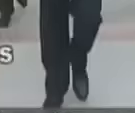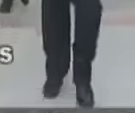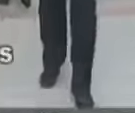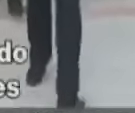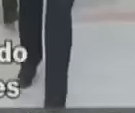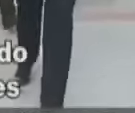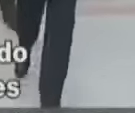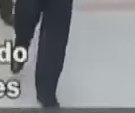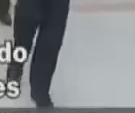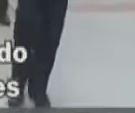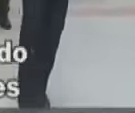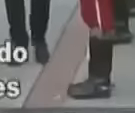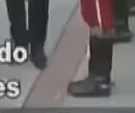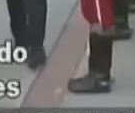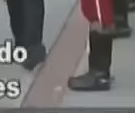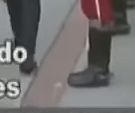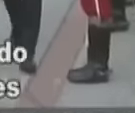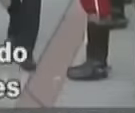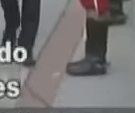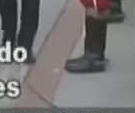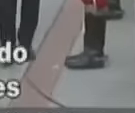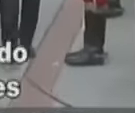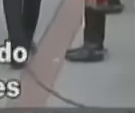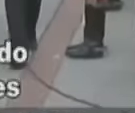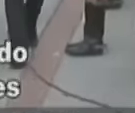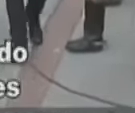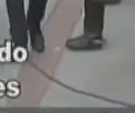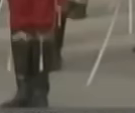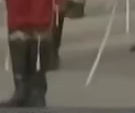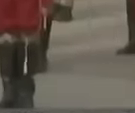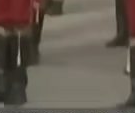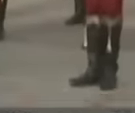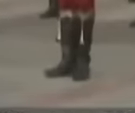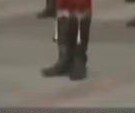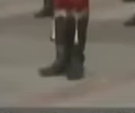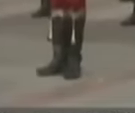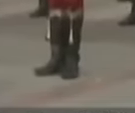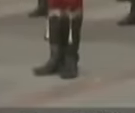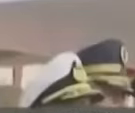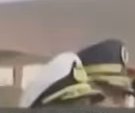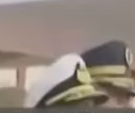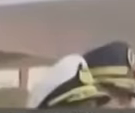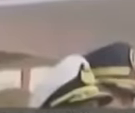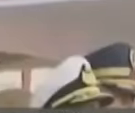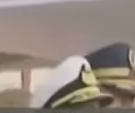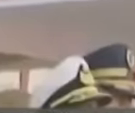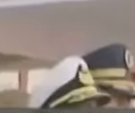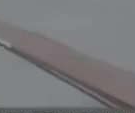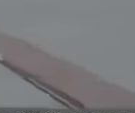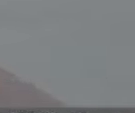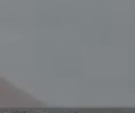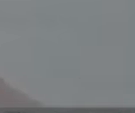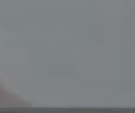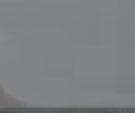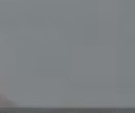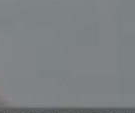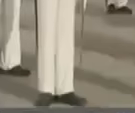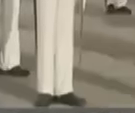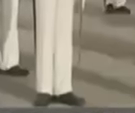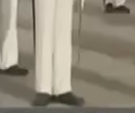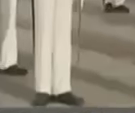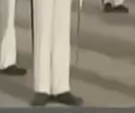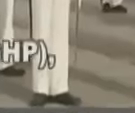los estandartes durante la transmisión de mando de las comandancias generales de la Fuerza Armada Nacional Bolivariana, Regiones Estratégicas